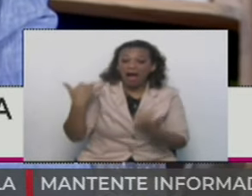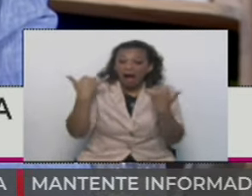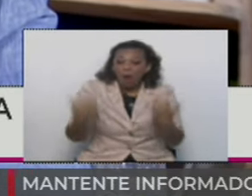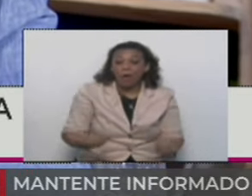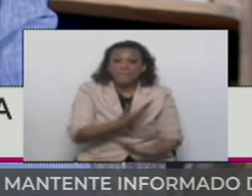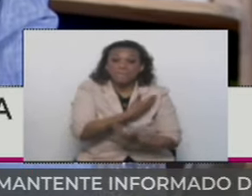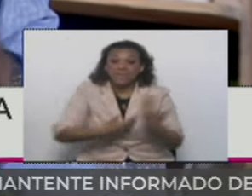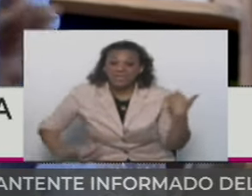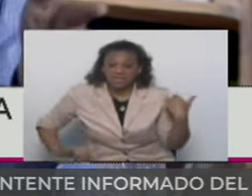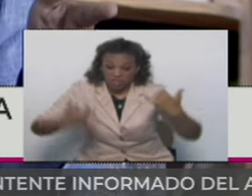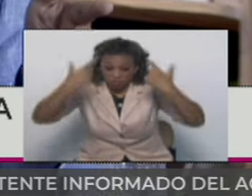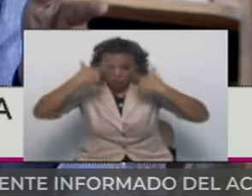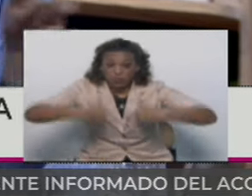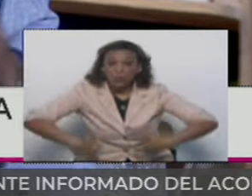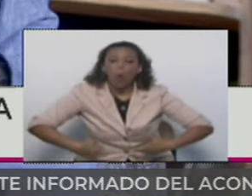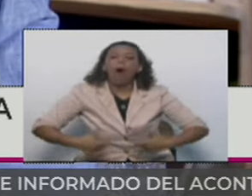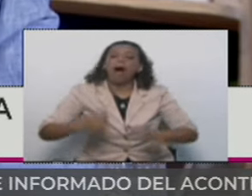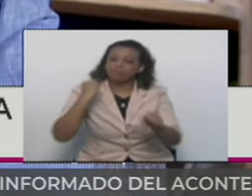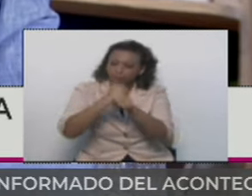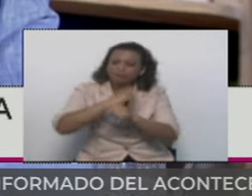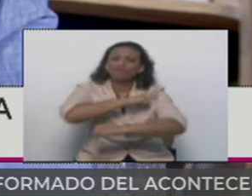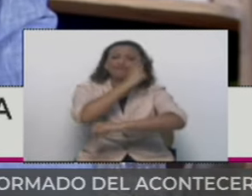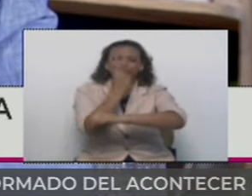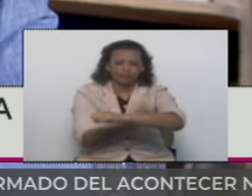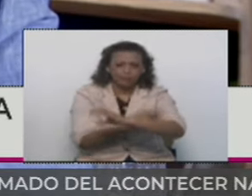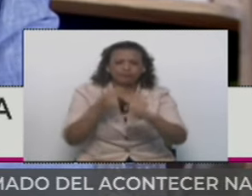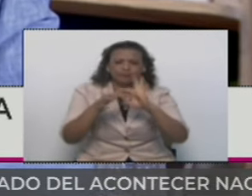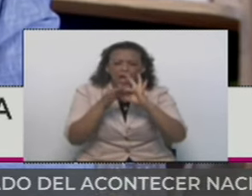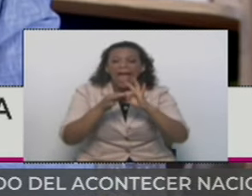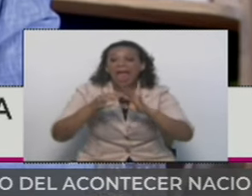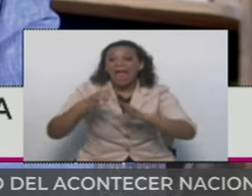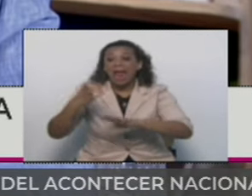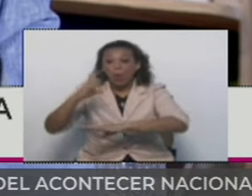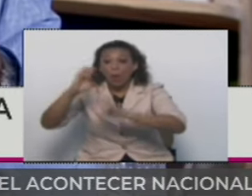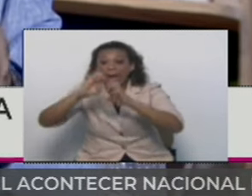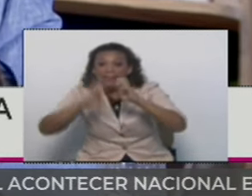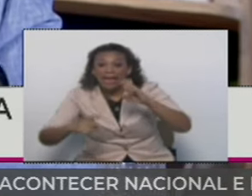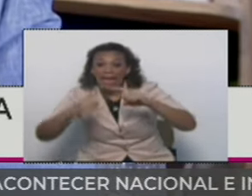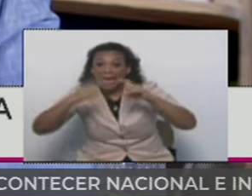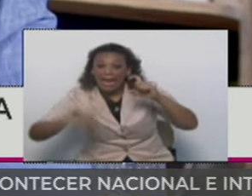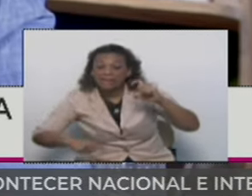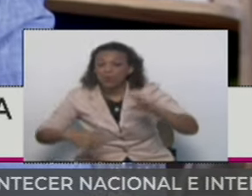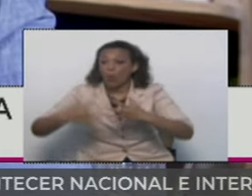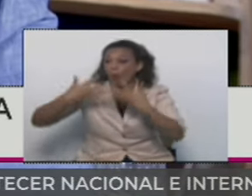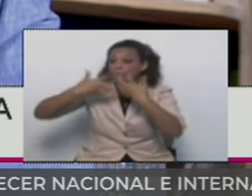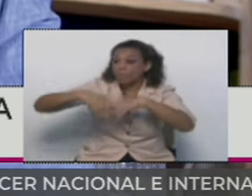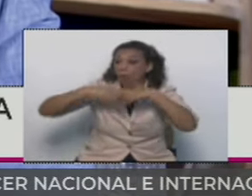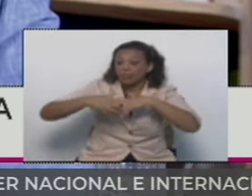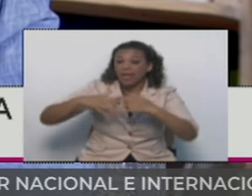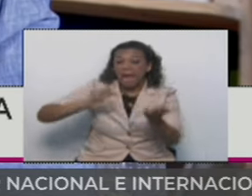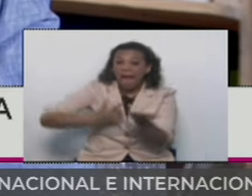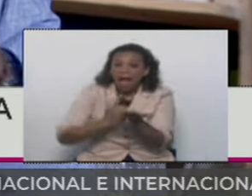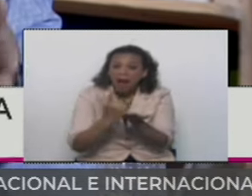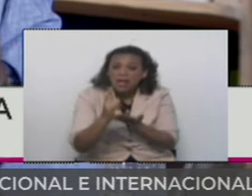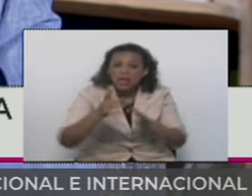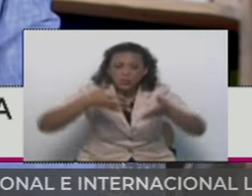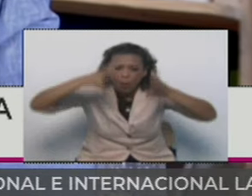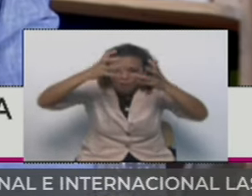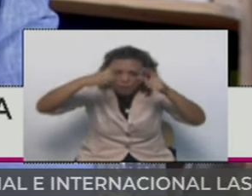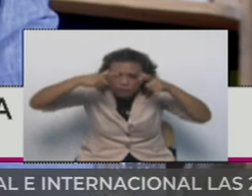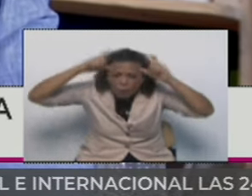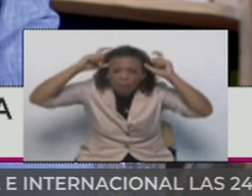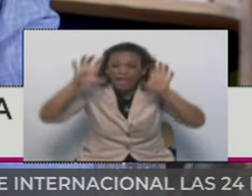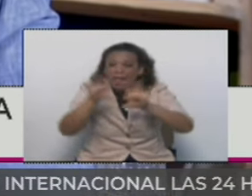las relaciones en todos los frentes de trabajo, en el energético, en el industrial, en el agrícola, en el